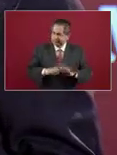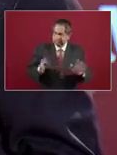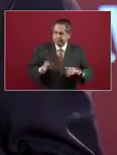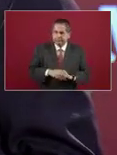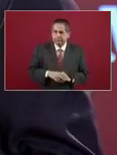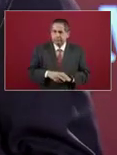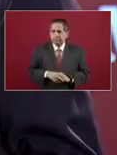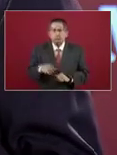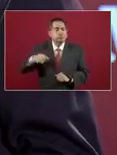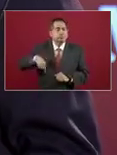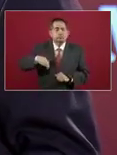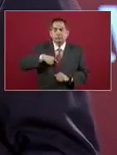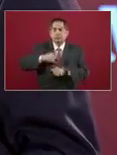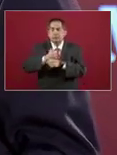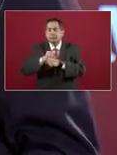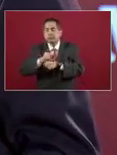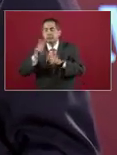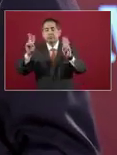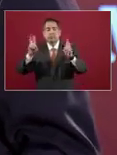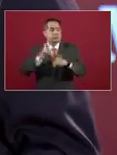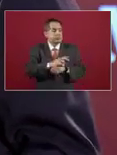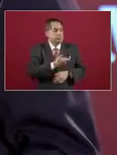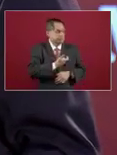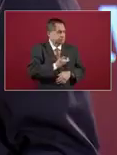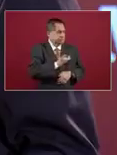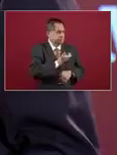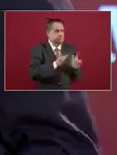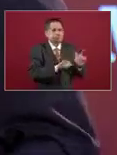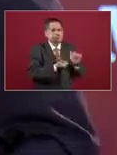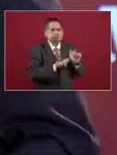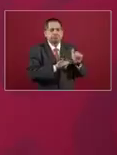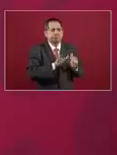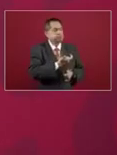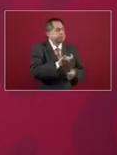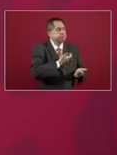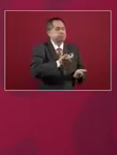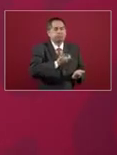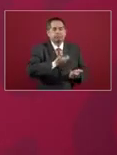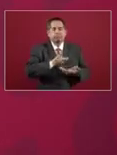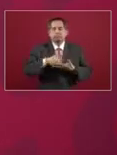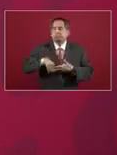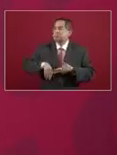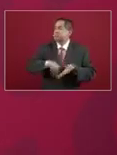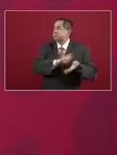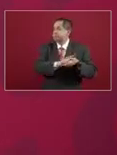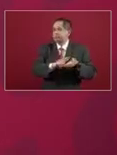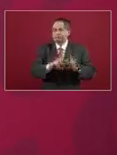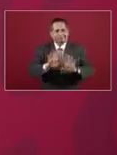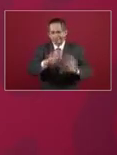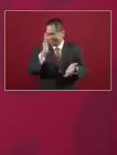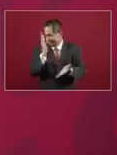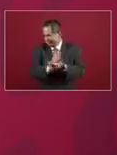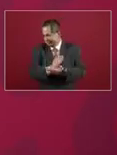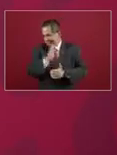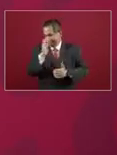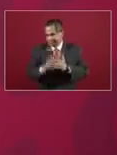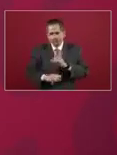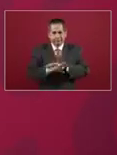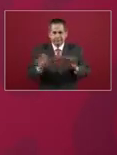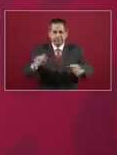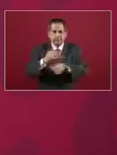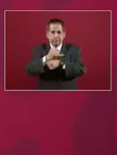a buscar la cuota. Eso se termina. Ya no va a haber